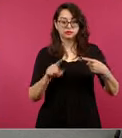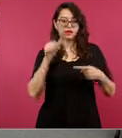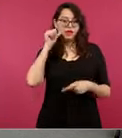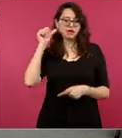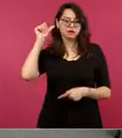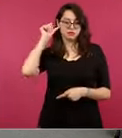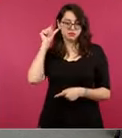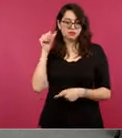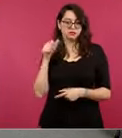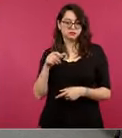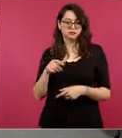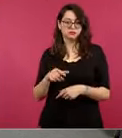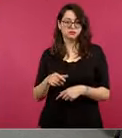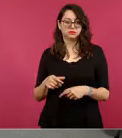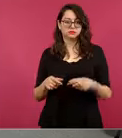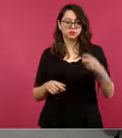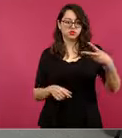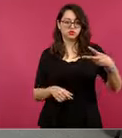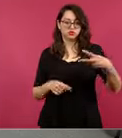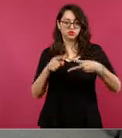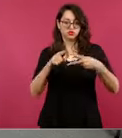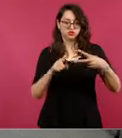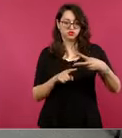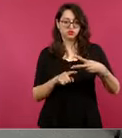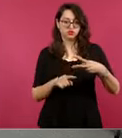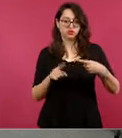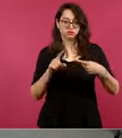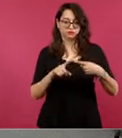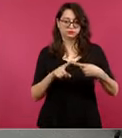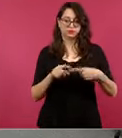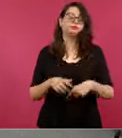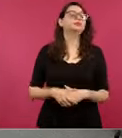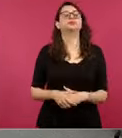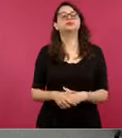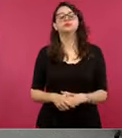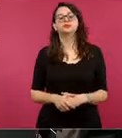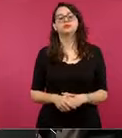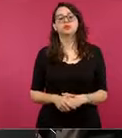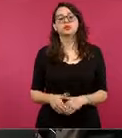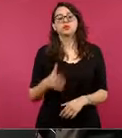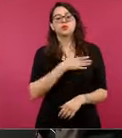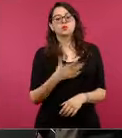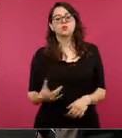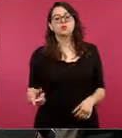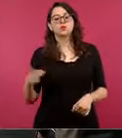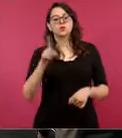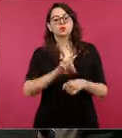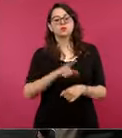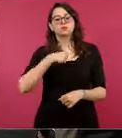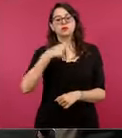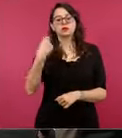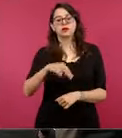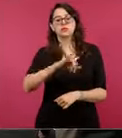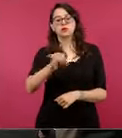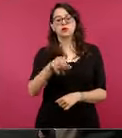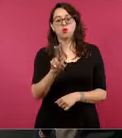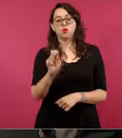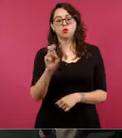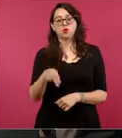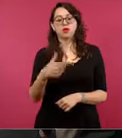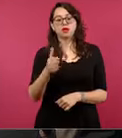pendientes. Gracias. Dos compañeros. Sí. Gracias, muy buenos días. Buenos días a todos y a todas. Juan Hernández, de Diario Basta, de